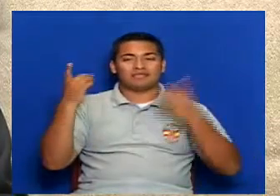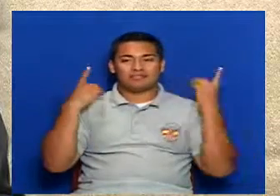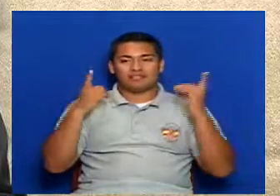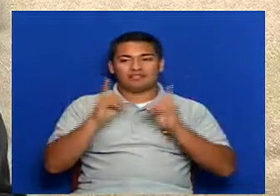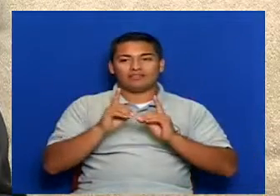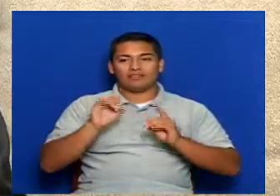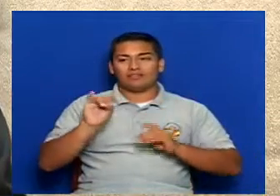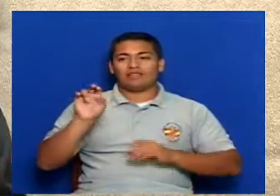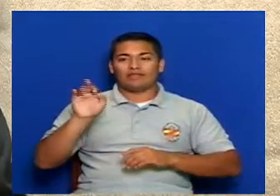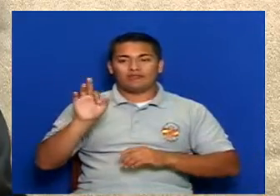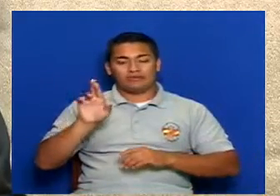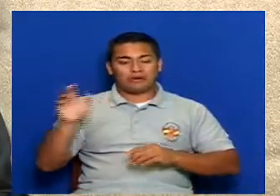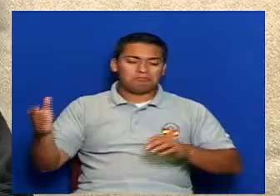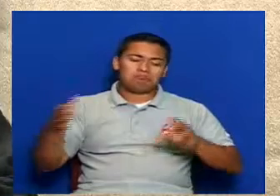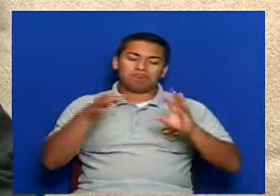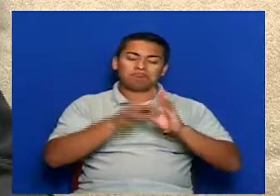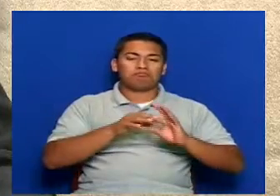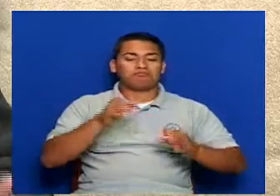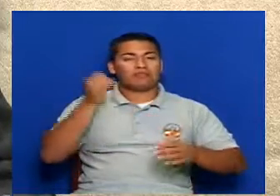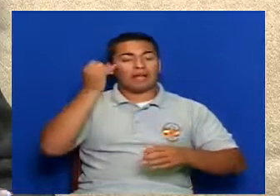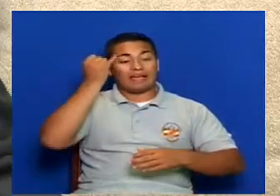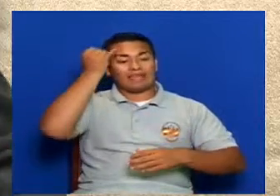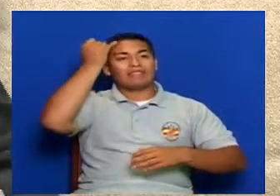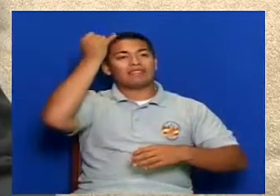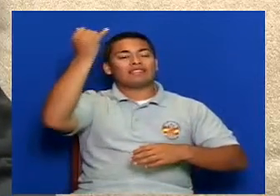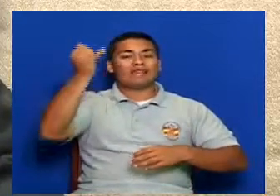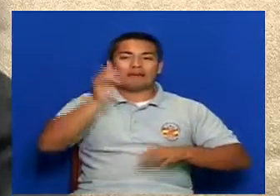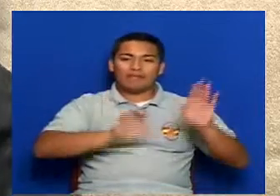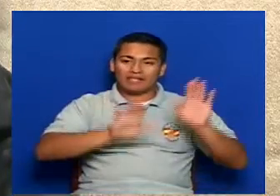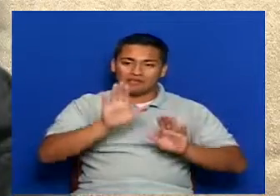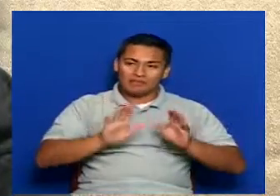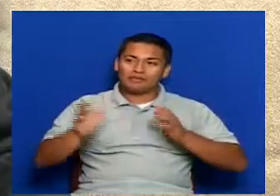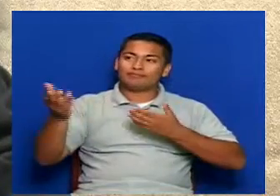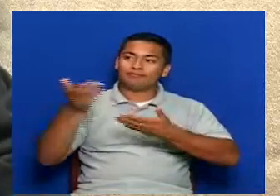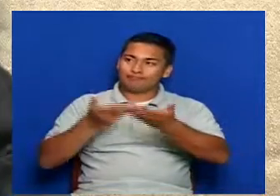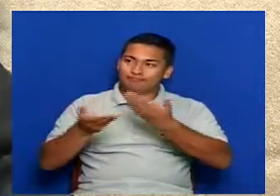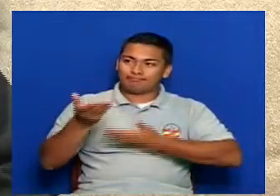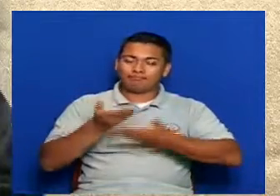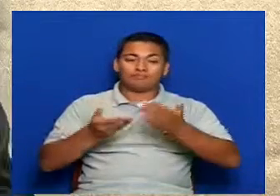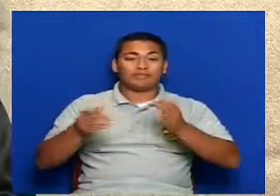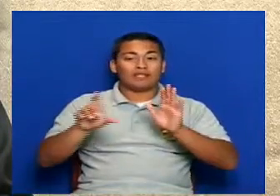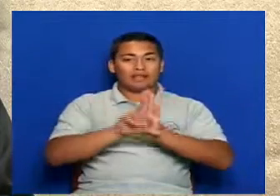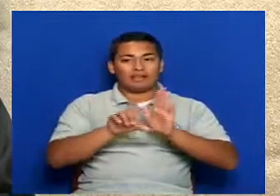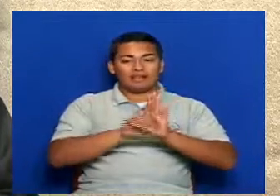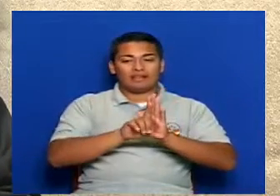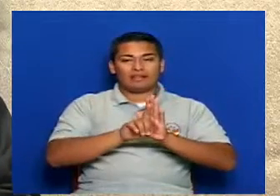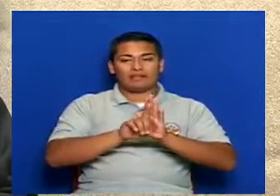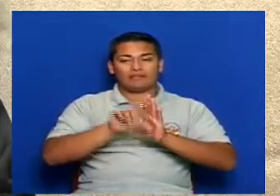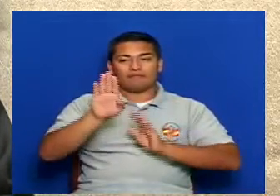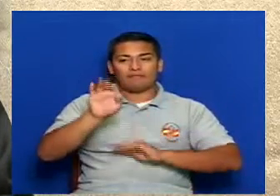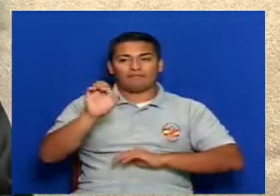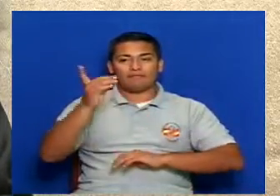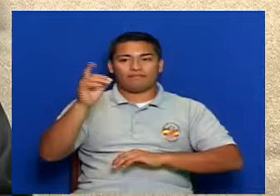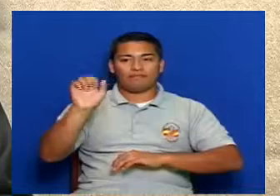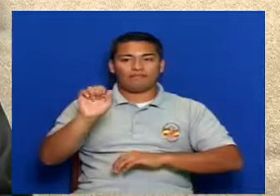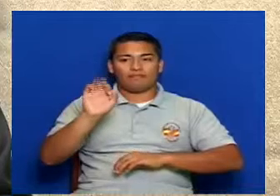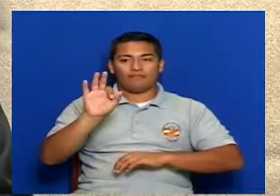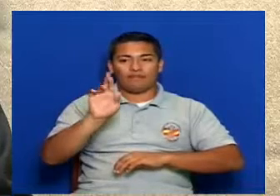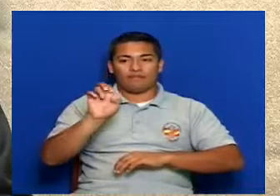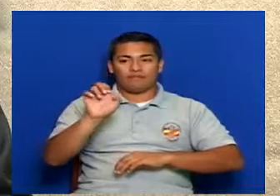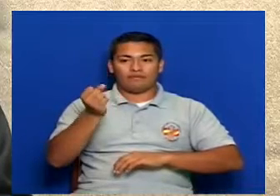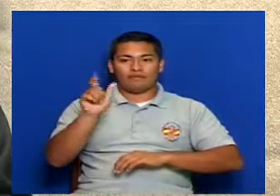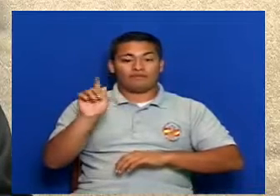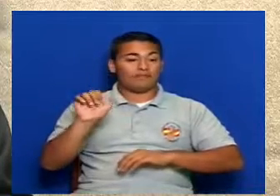compartiendo con nosotros su conocimiento su aporte y nosotros dando su aporte la ley de veda forestal está por vencerse de una ley